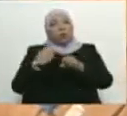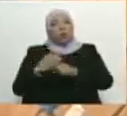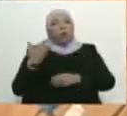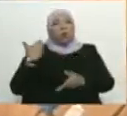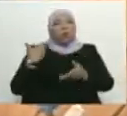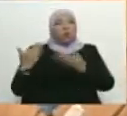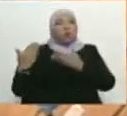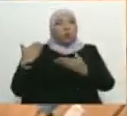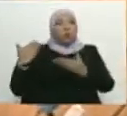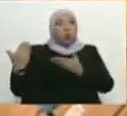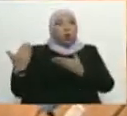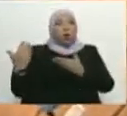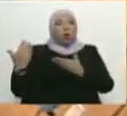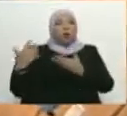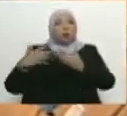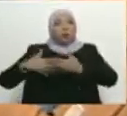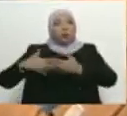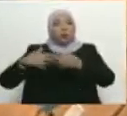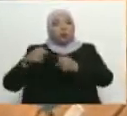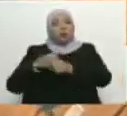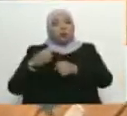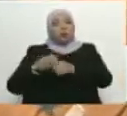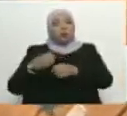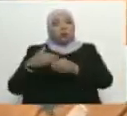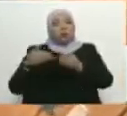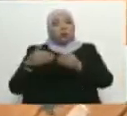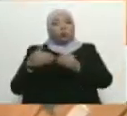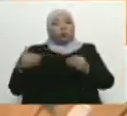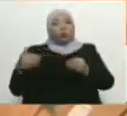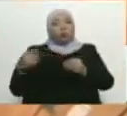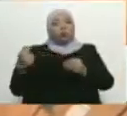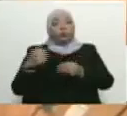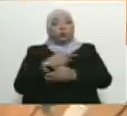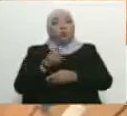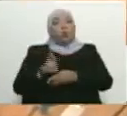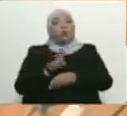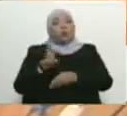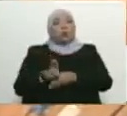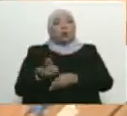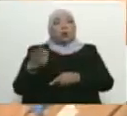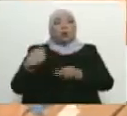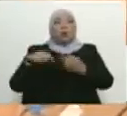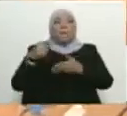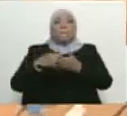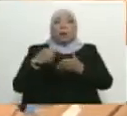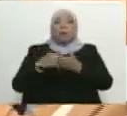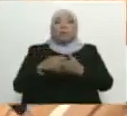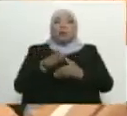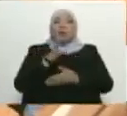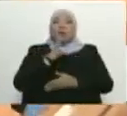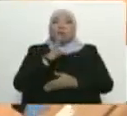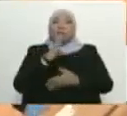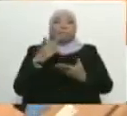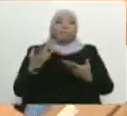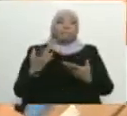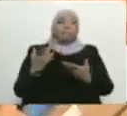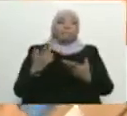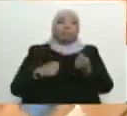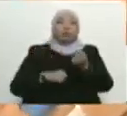servido y estos activos, los dividendos de esta empresa, están siendo utilizados para financiar bacanales, para